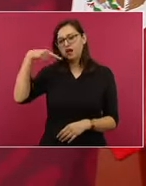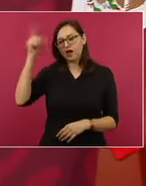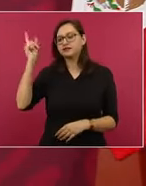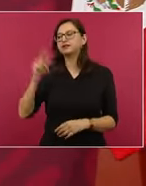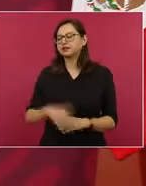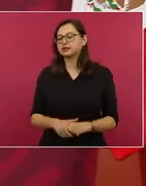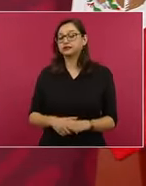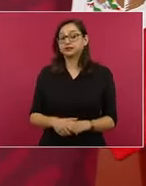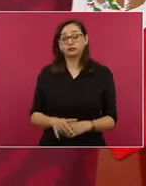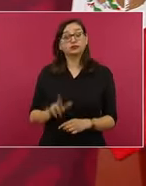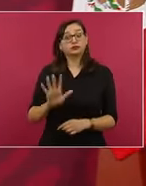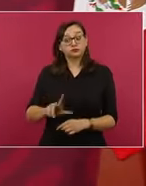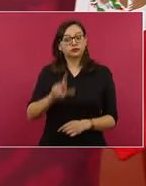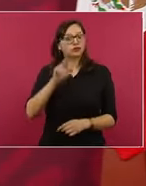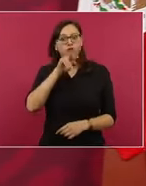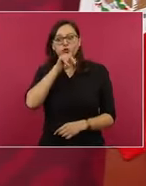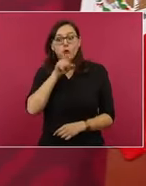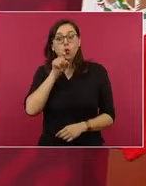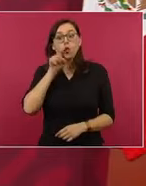armas,